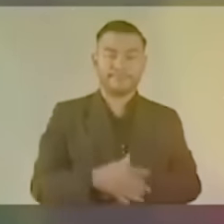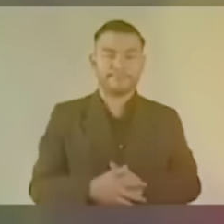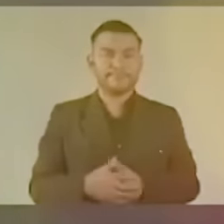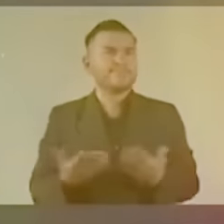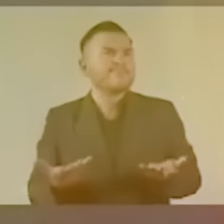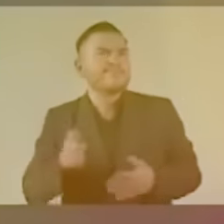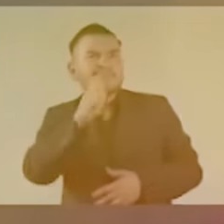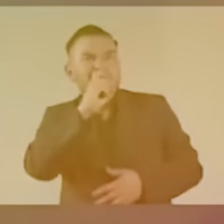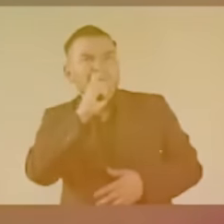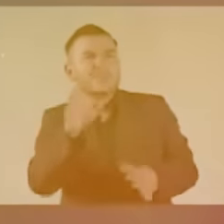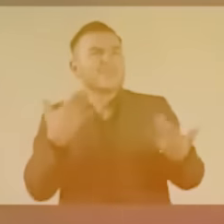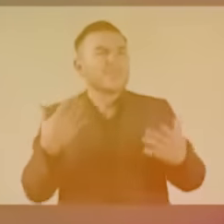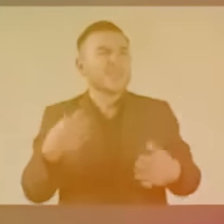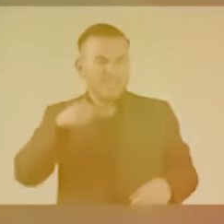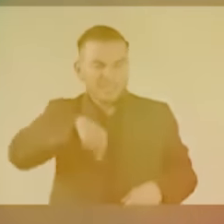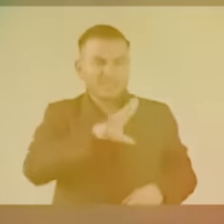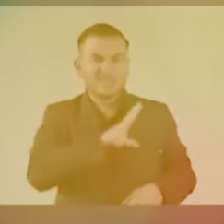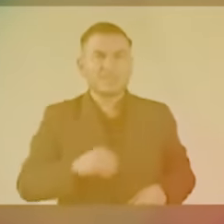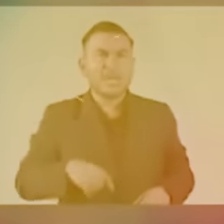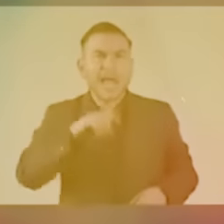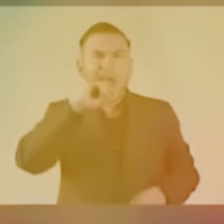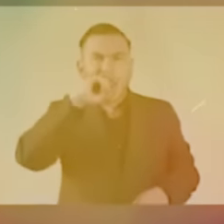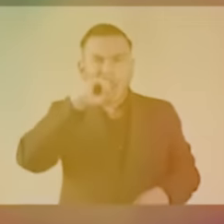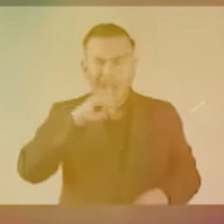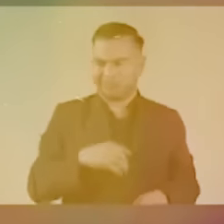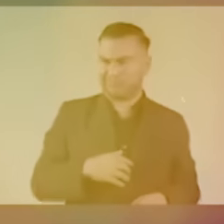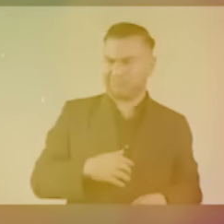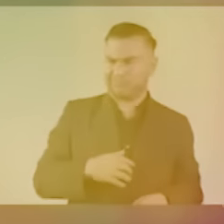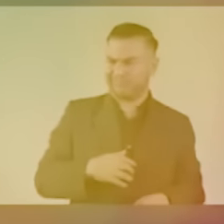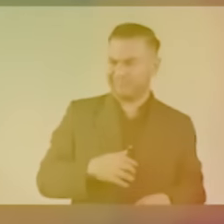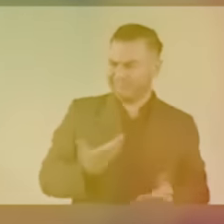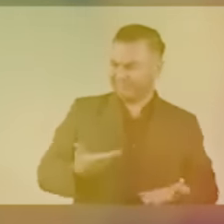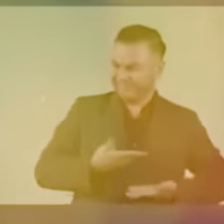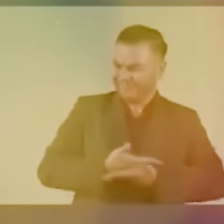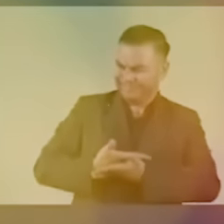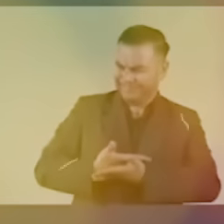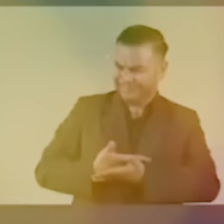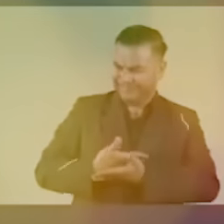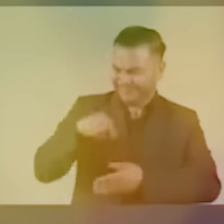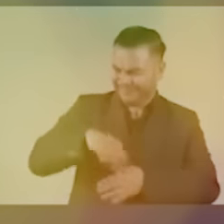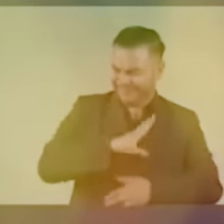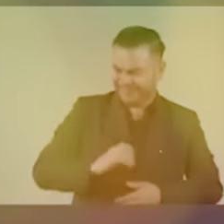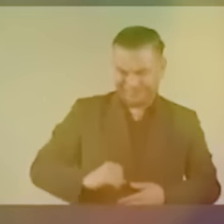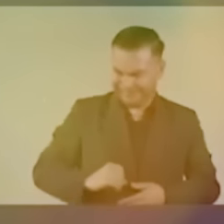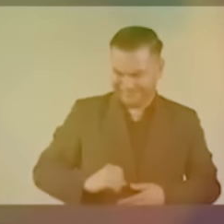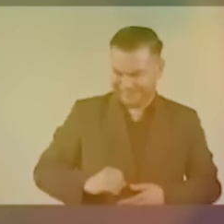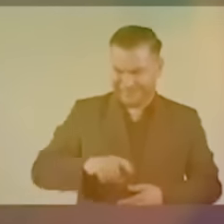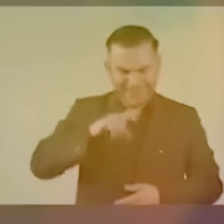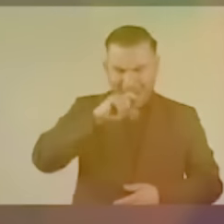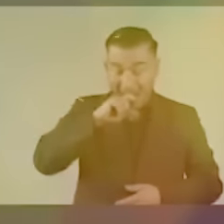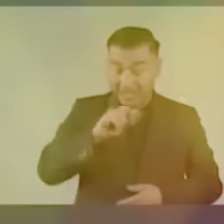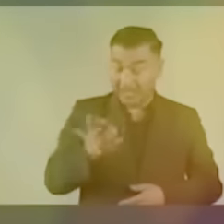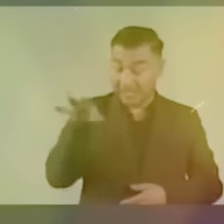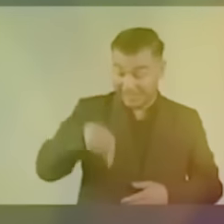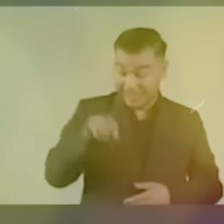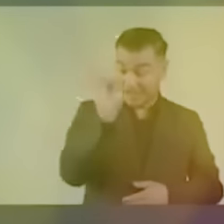Papá, ¿por qué nuestro país es pobre? Hijo, nuestro país no es pobre. En realidad nuestro país es rico. Es el